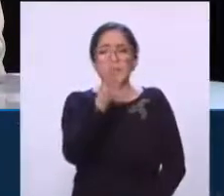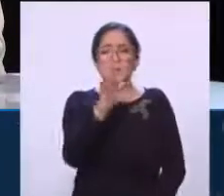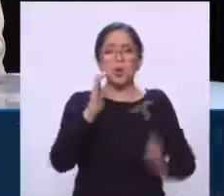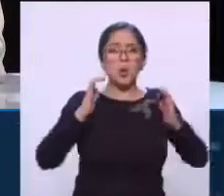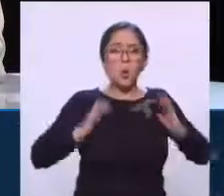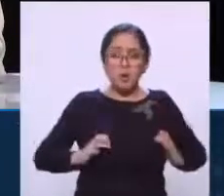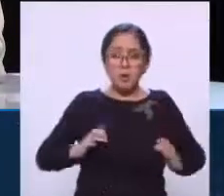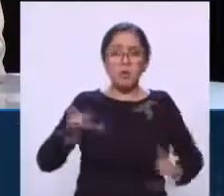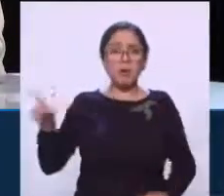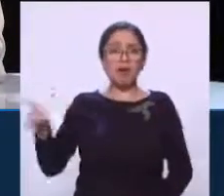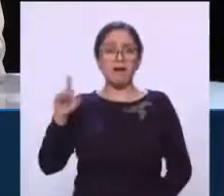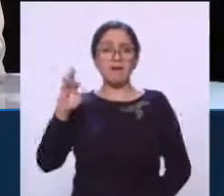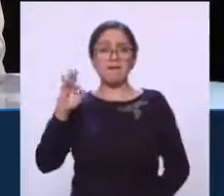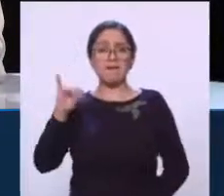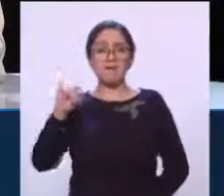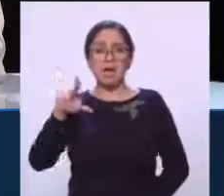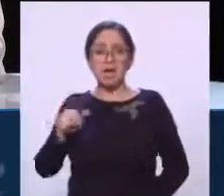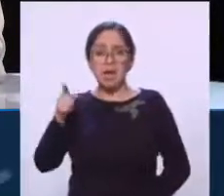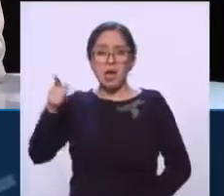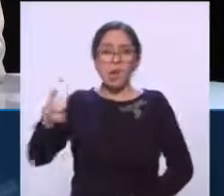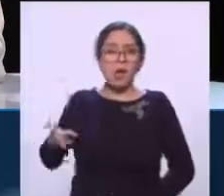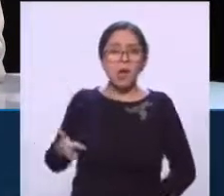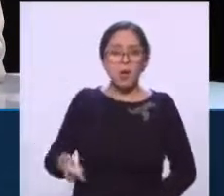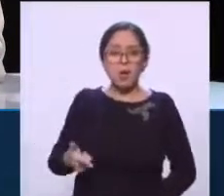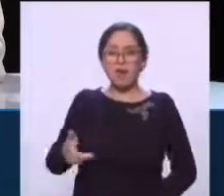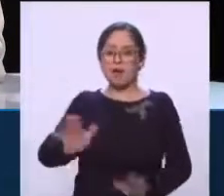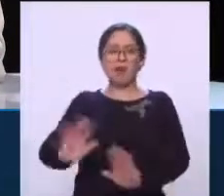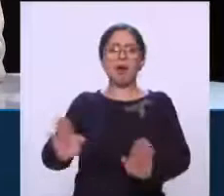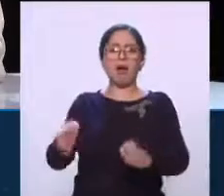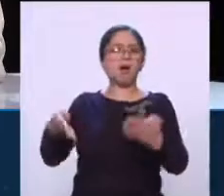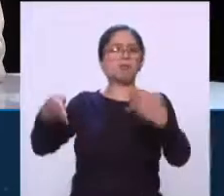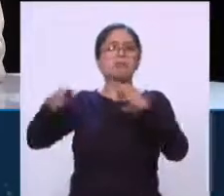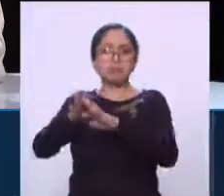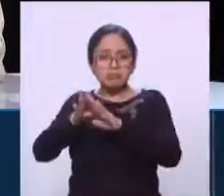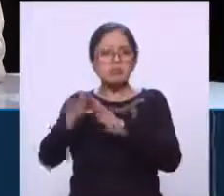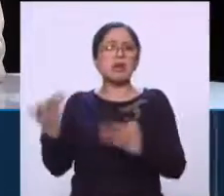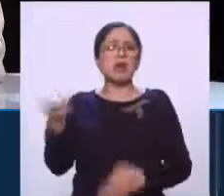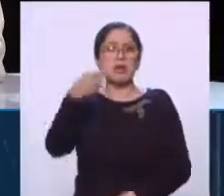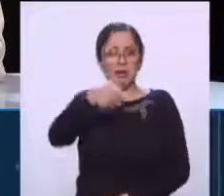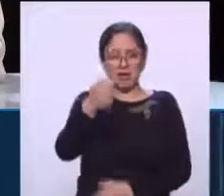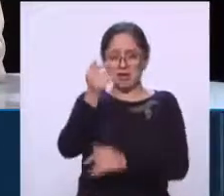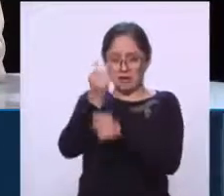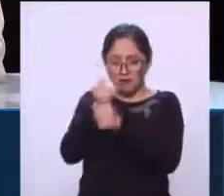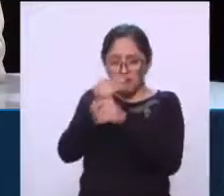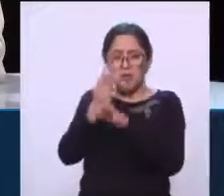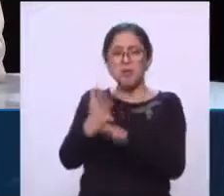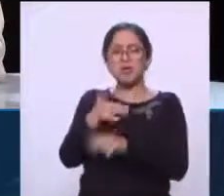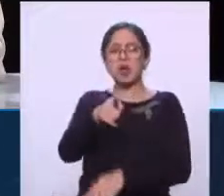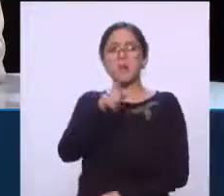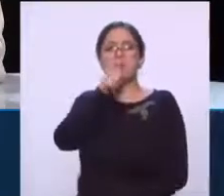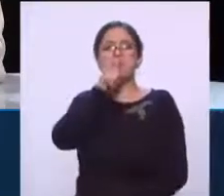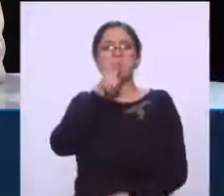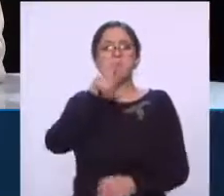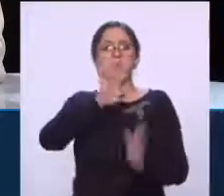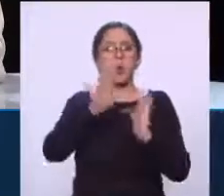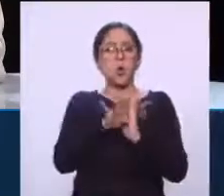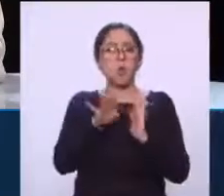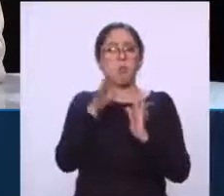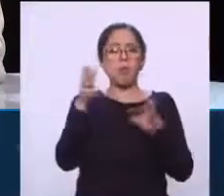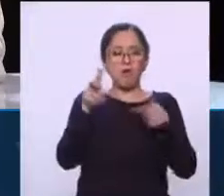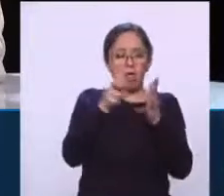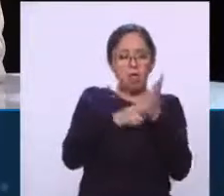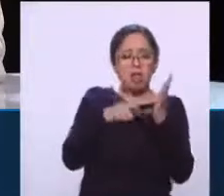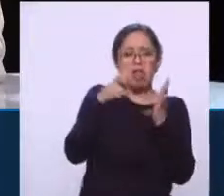decidió cerrar. Hay total opacidad en los datos, hay una negativa a escuchar a las familias, hay